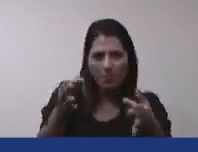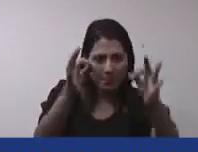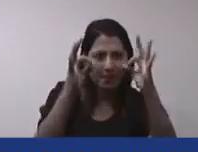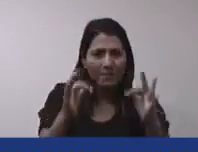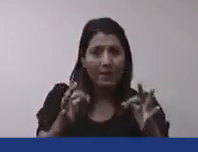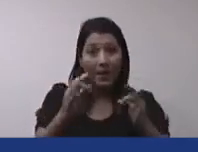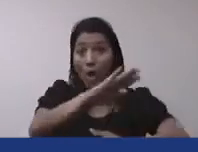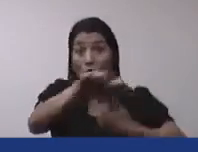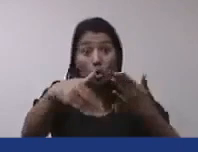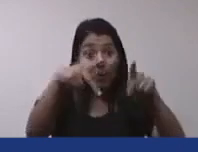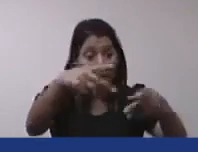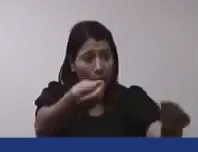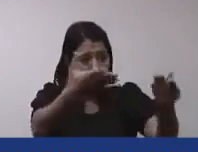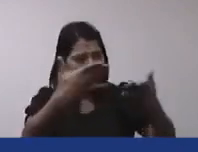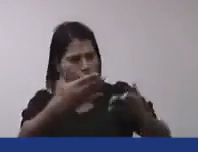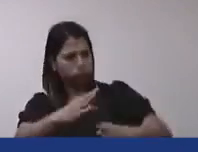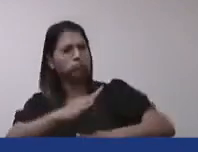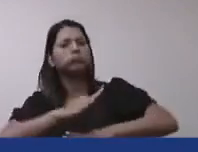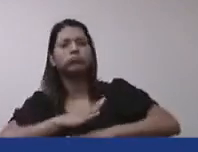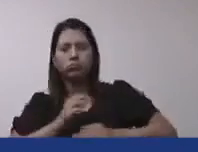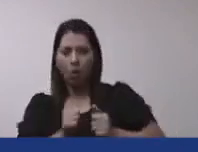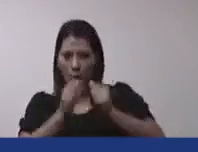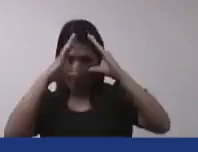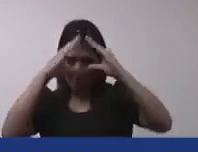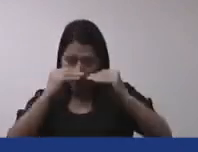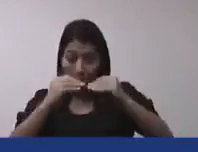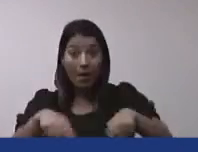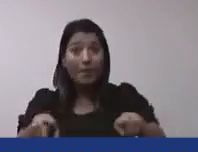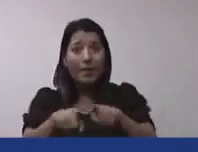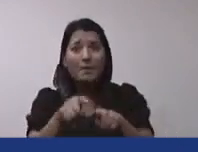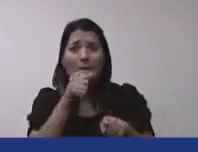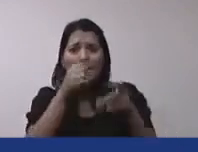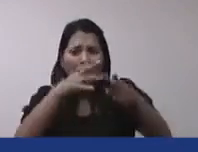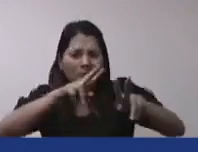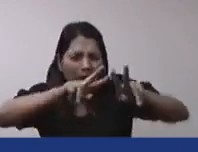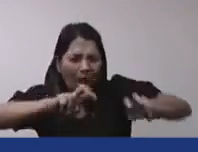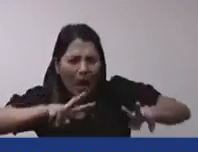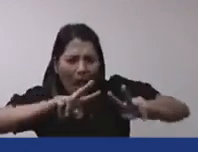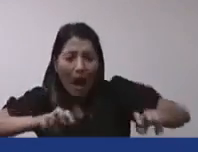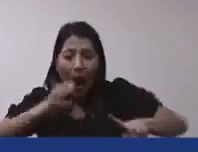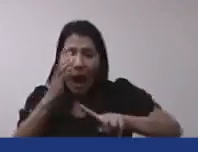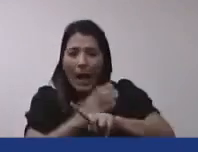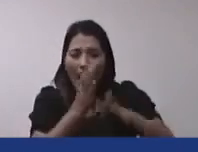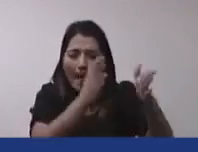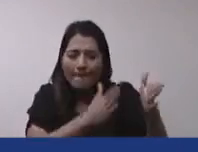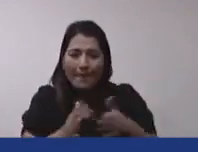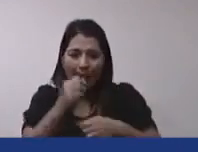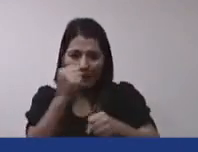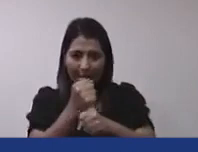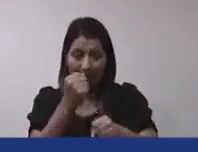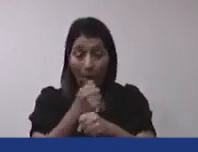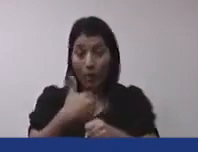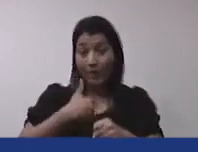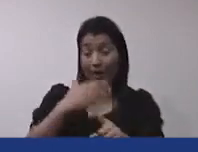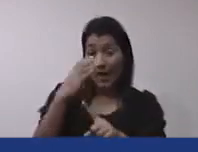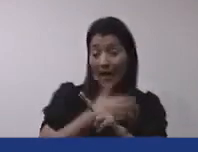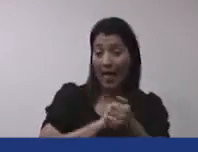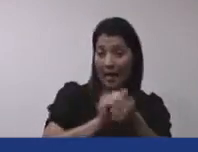las electoras y un análisis acucioso de los programas y candidaturas sometidas a